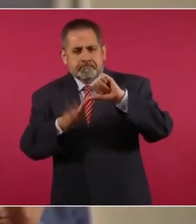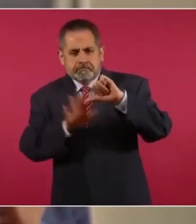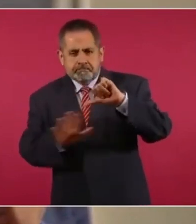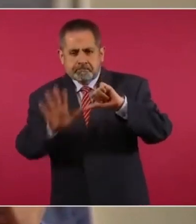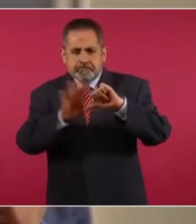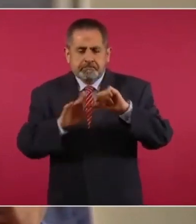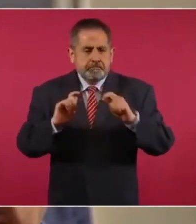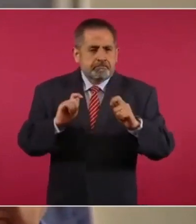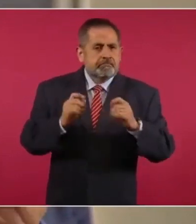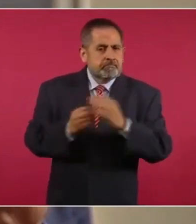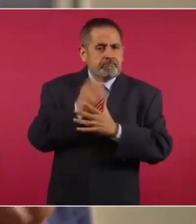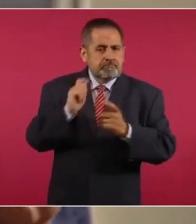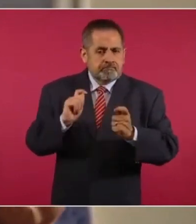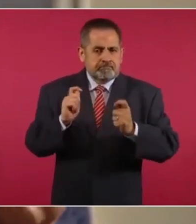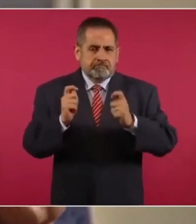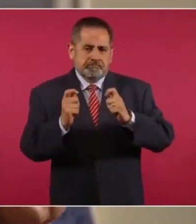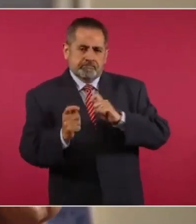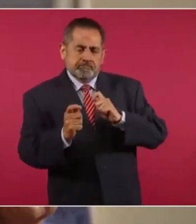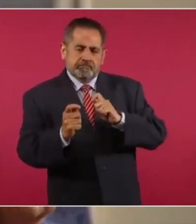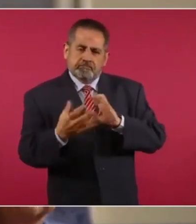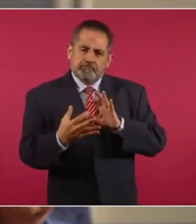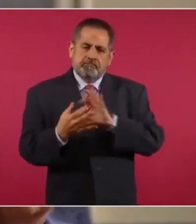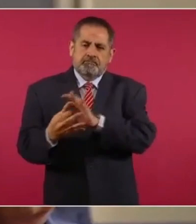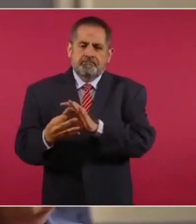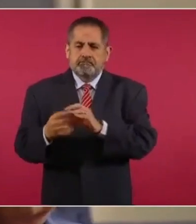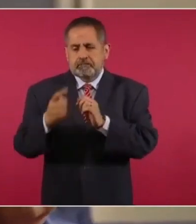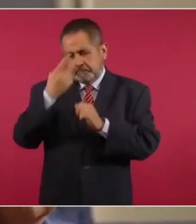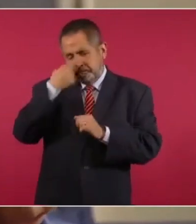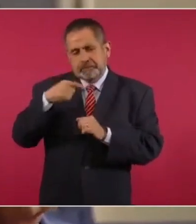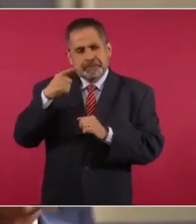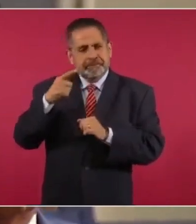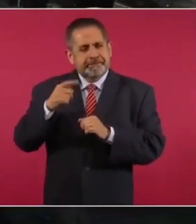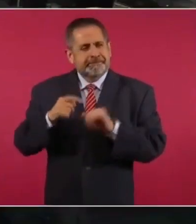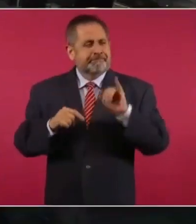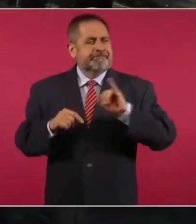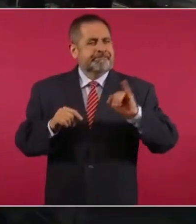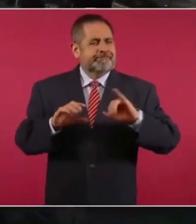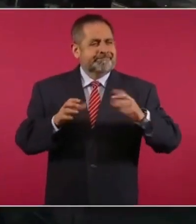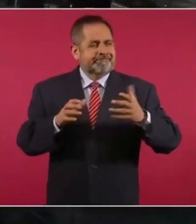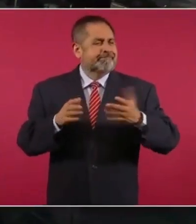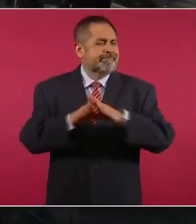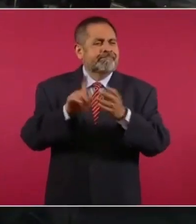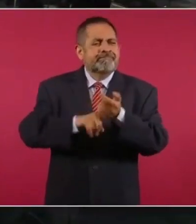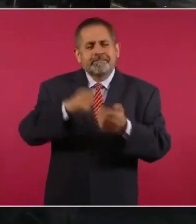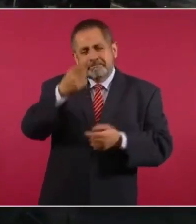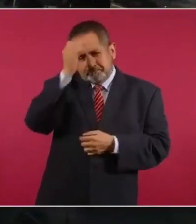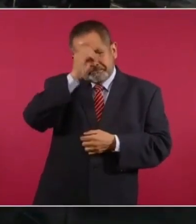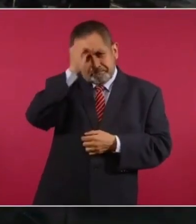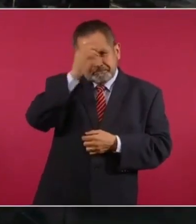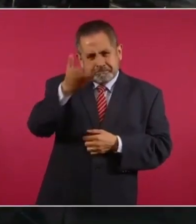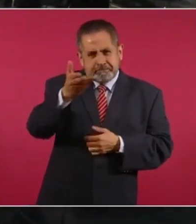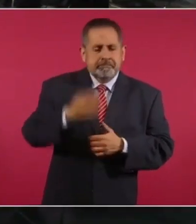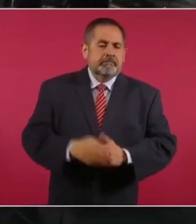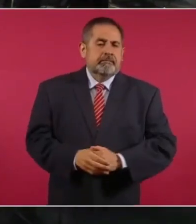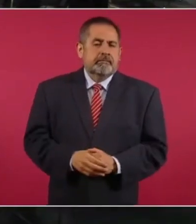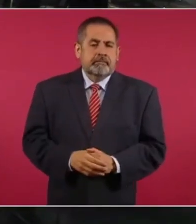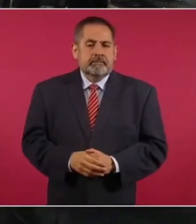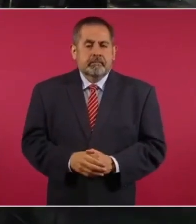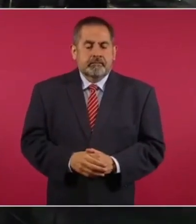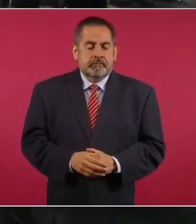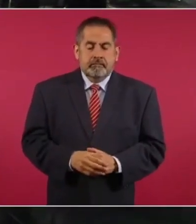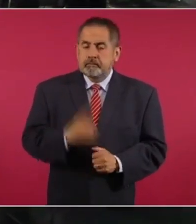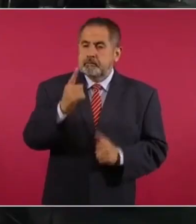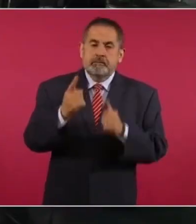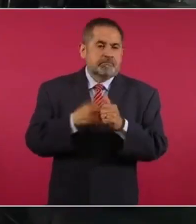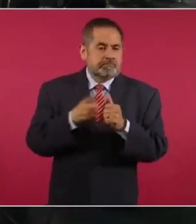pues un nuevo viraje a la izquierda o qué opina de lo que sucedió el día de ayer. Bueno, primero